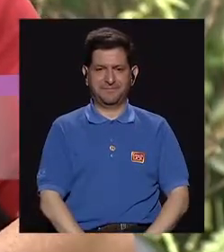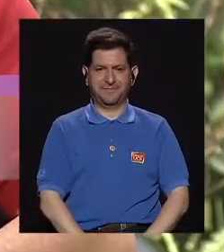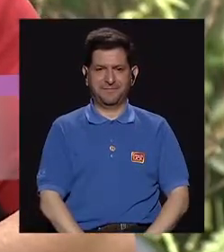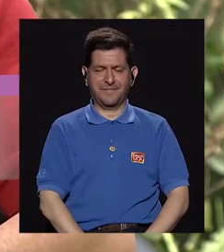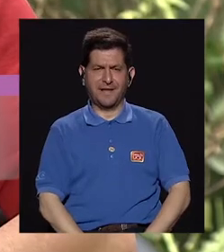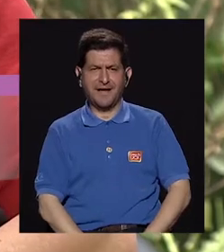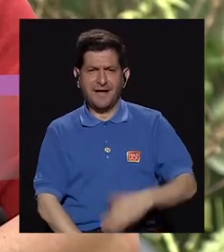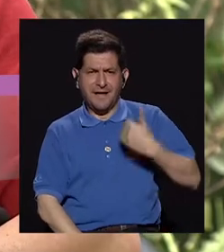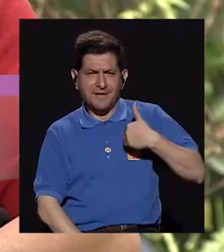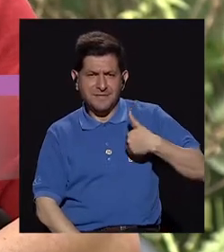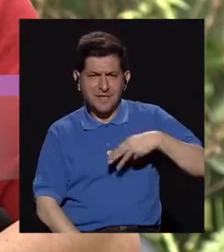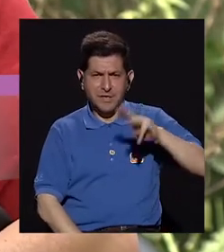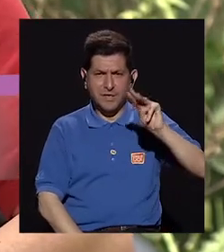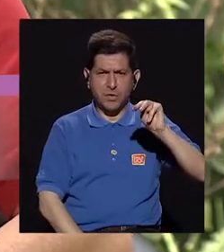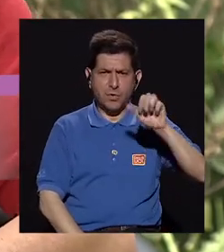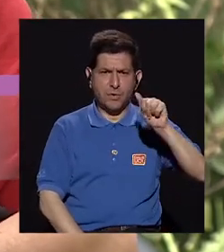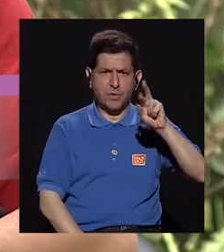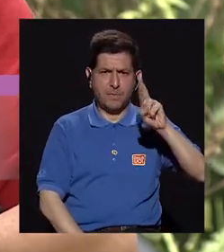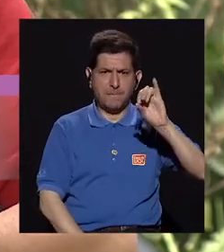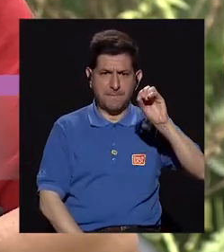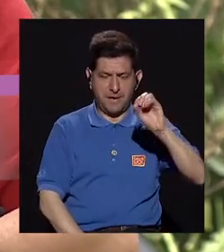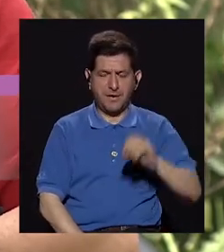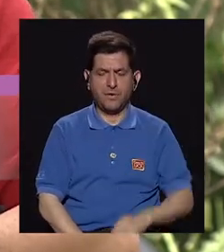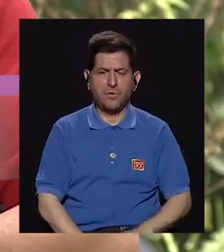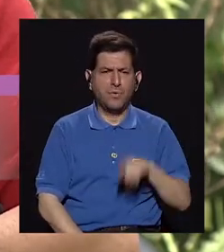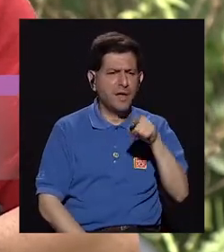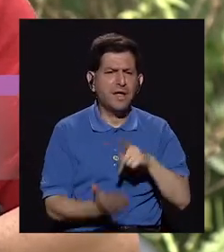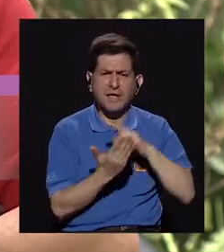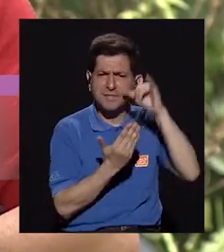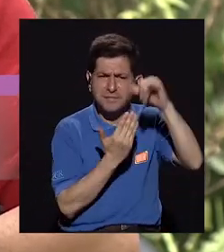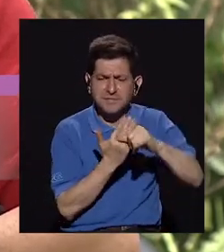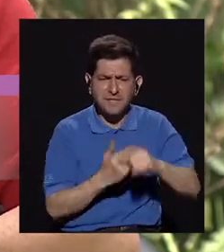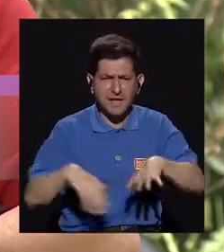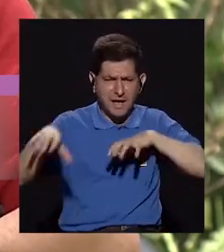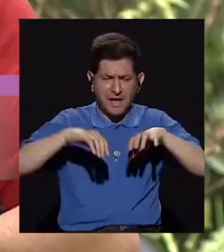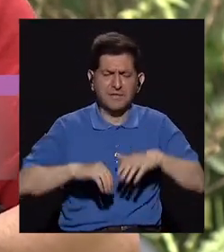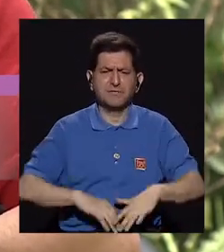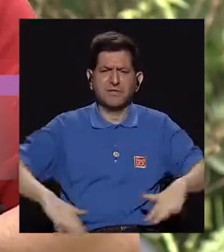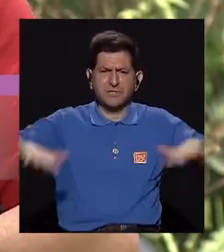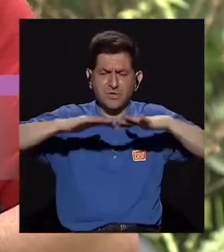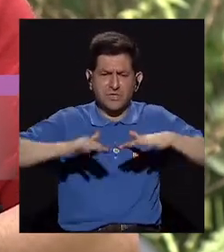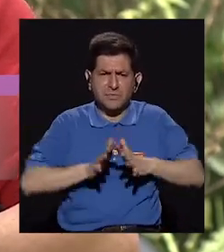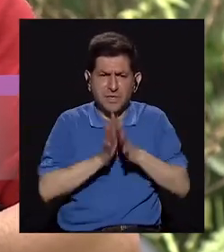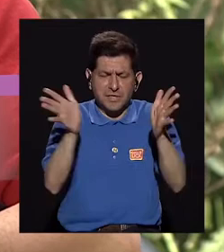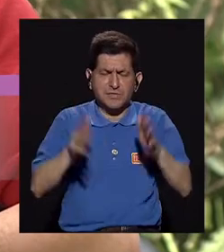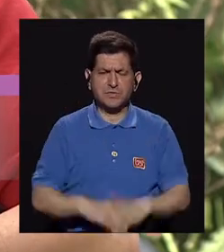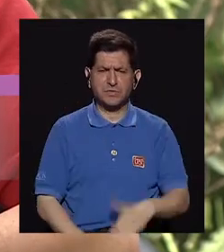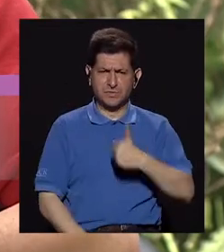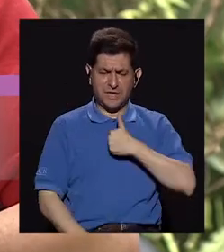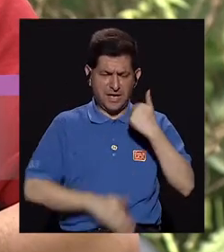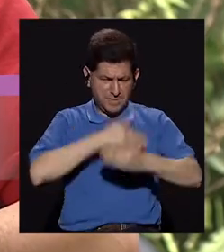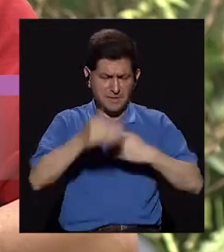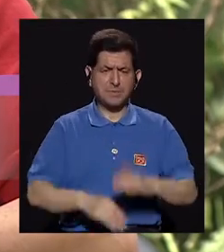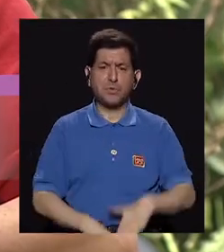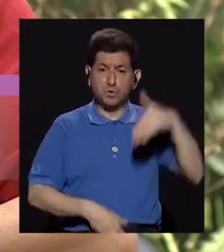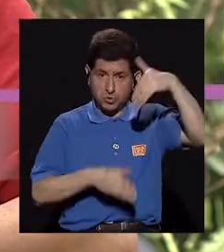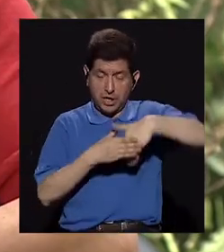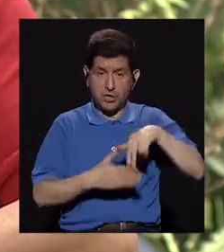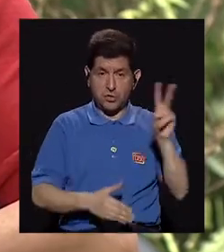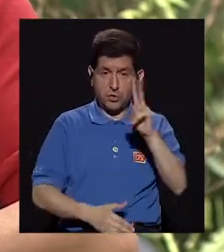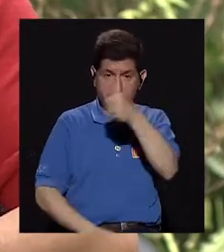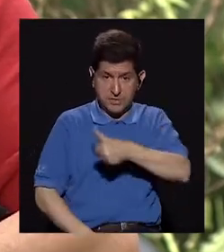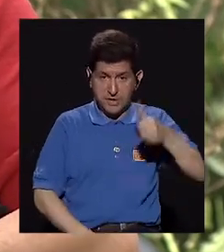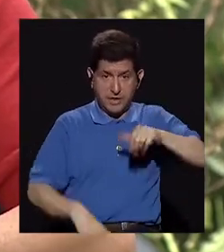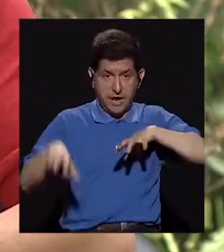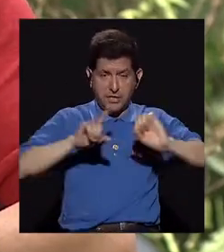Mario, ¿cómo fue que, bueno, actualmente este proyecto, Activación de Espacios Públicos Autogestionados, pertenece a la Vicerrectoría de Acción Social?